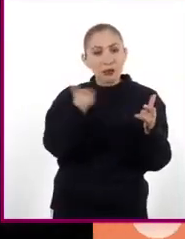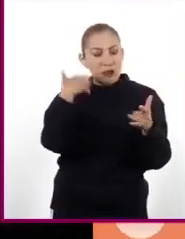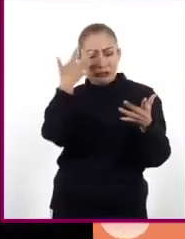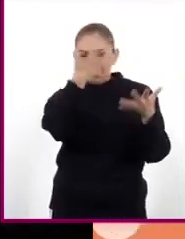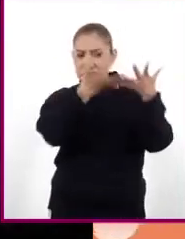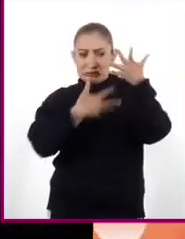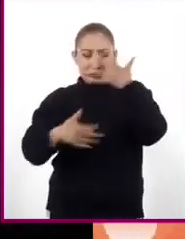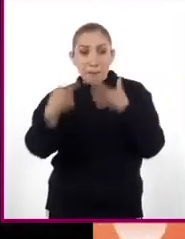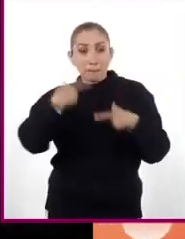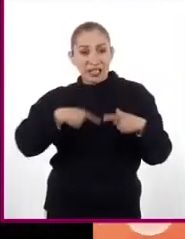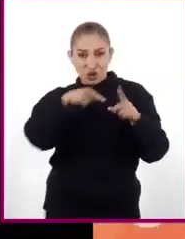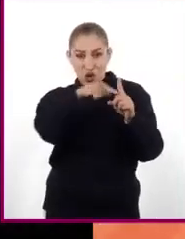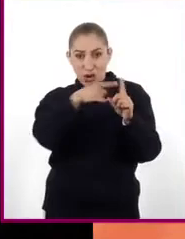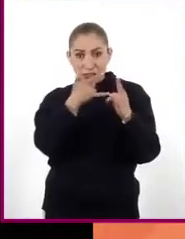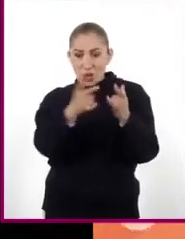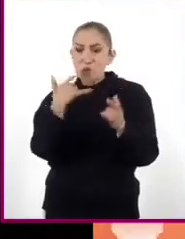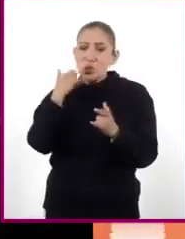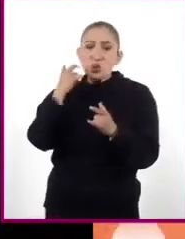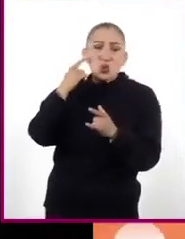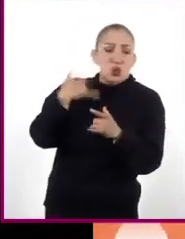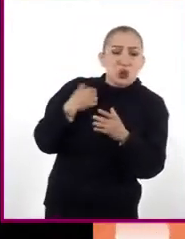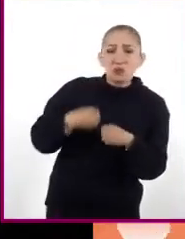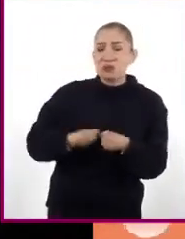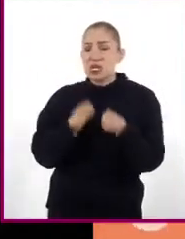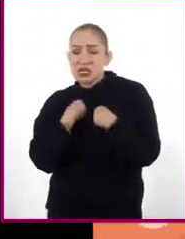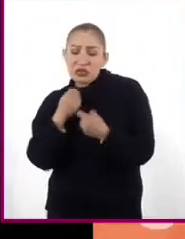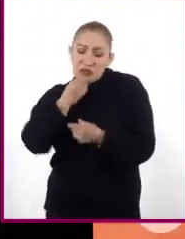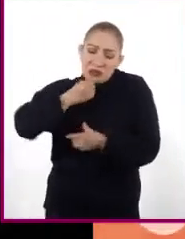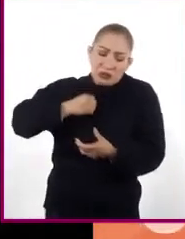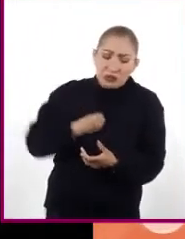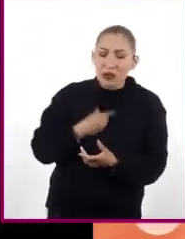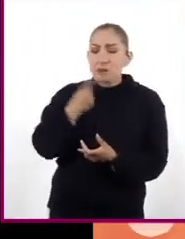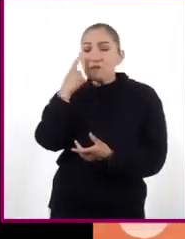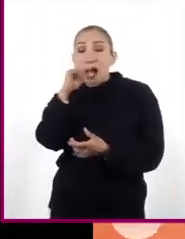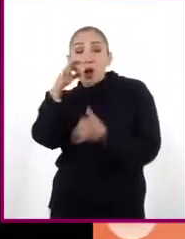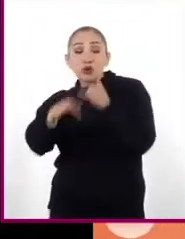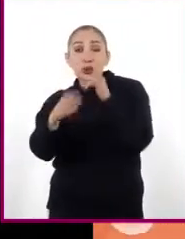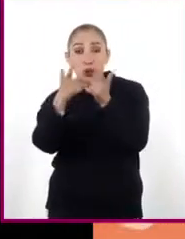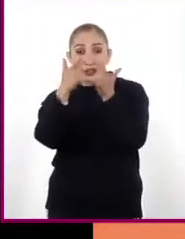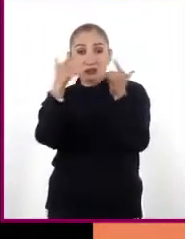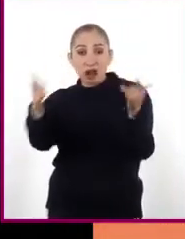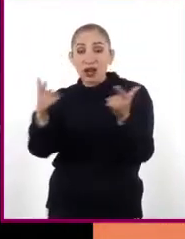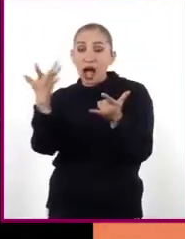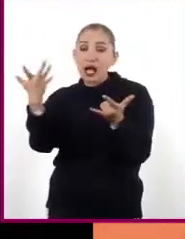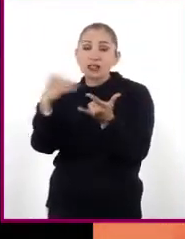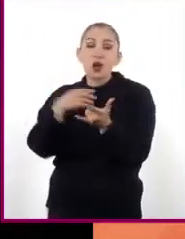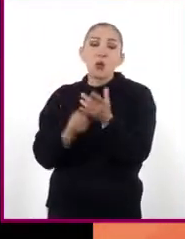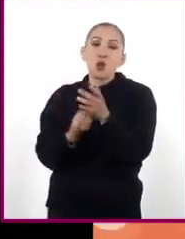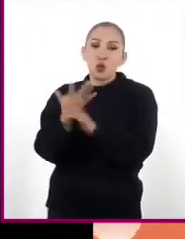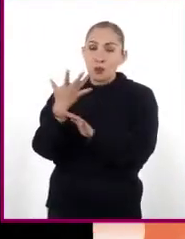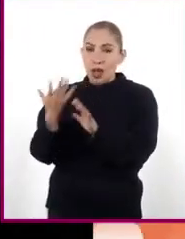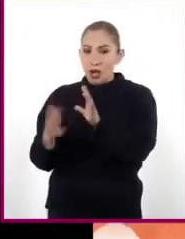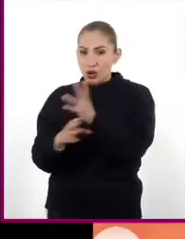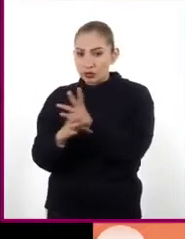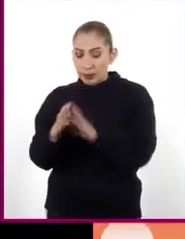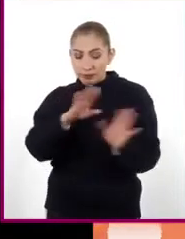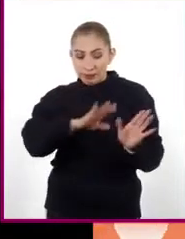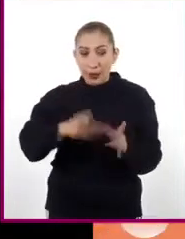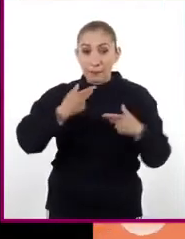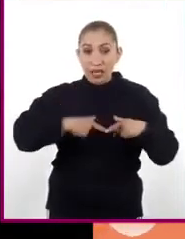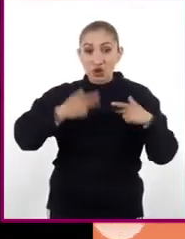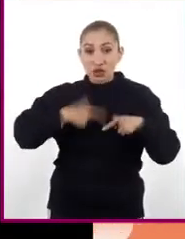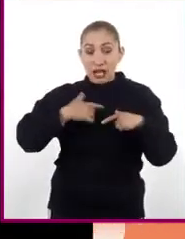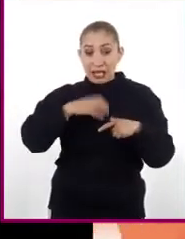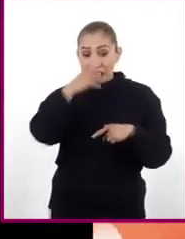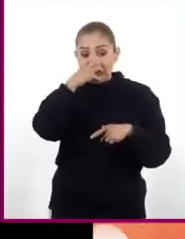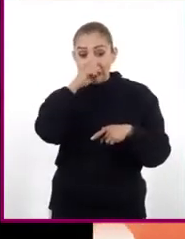desorden. El protagonista lucha contra el destino y se sacrifica, para que al final de la historia se cree un nuevo orden. El personaje